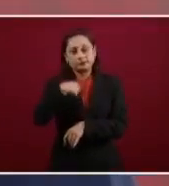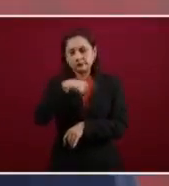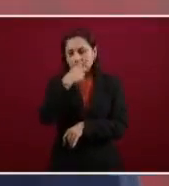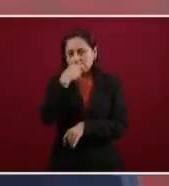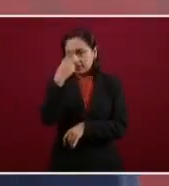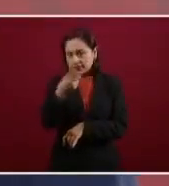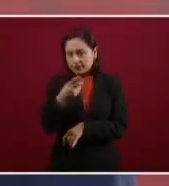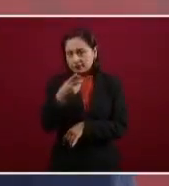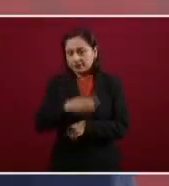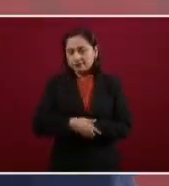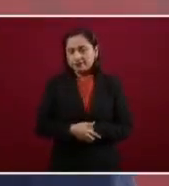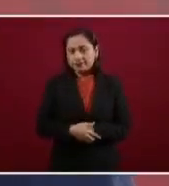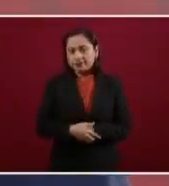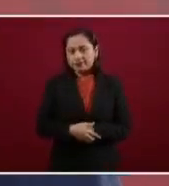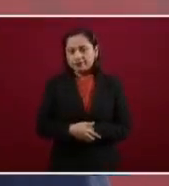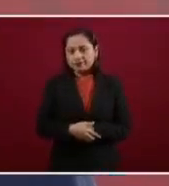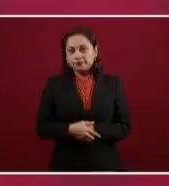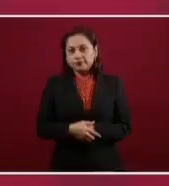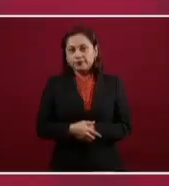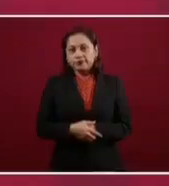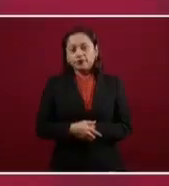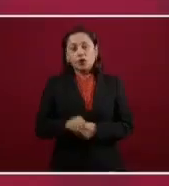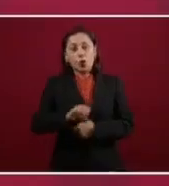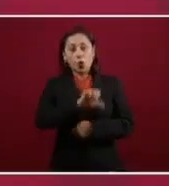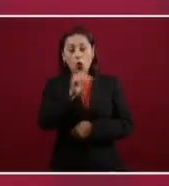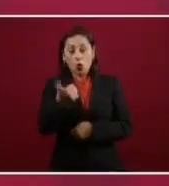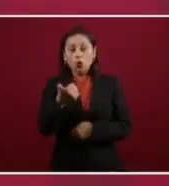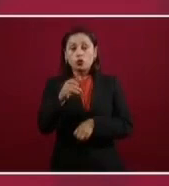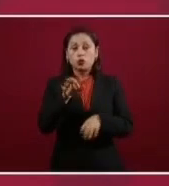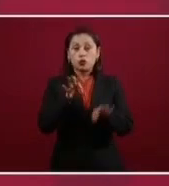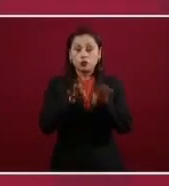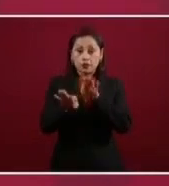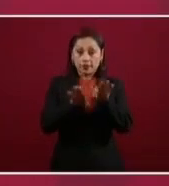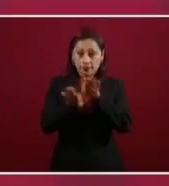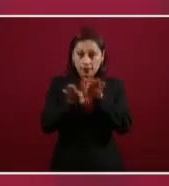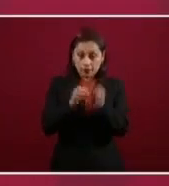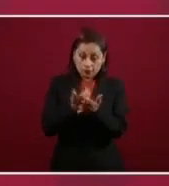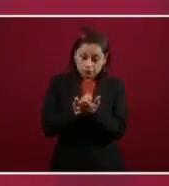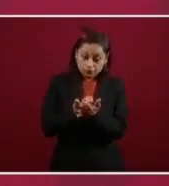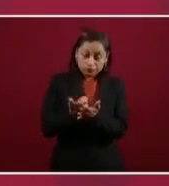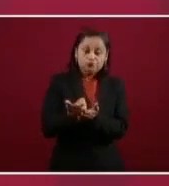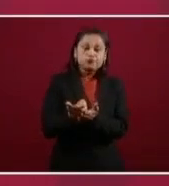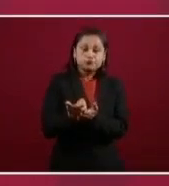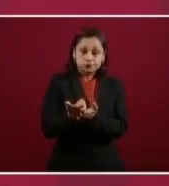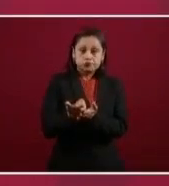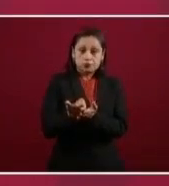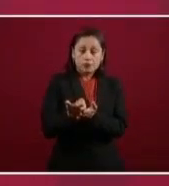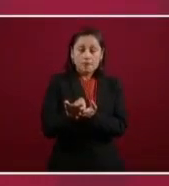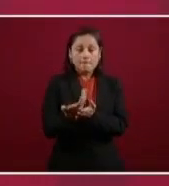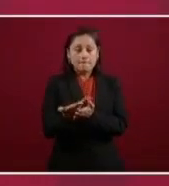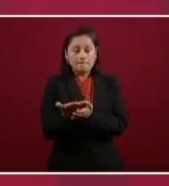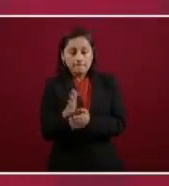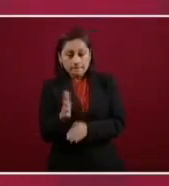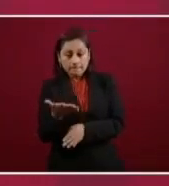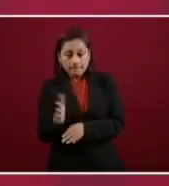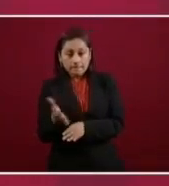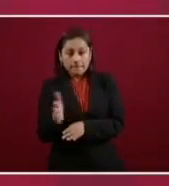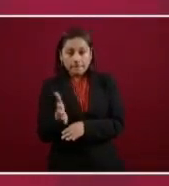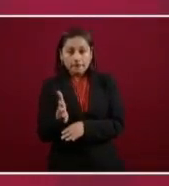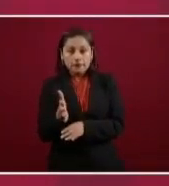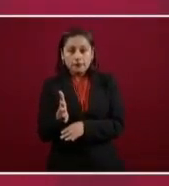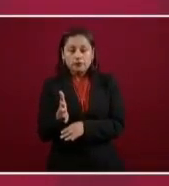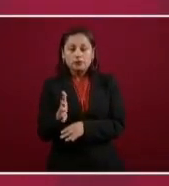e el salario promedio de los cerca de 21 mil